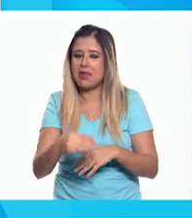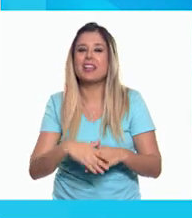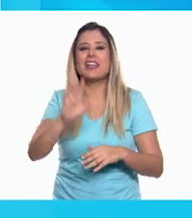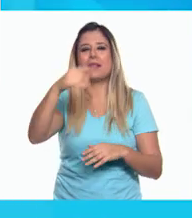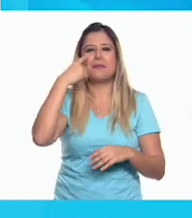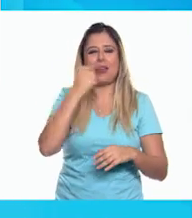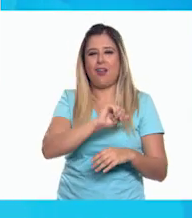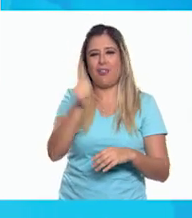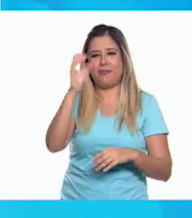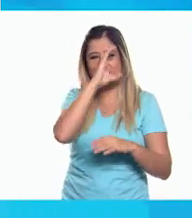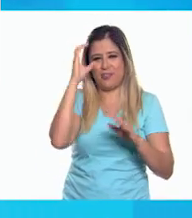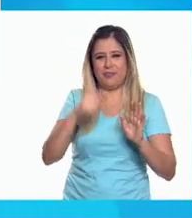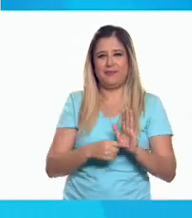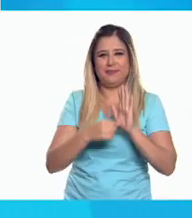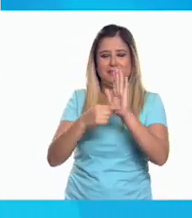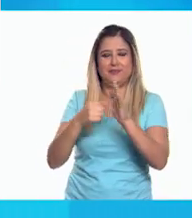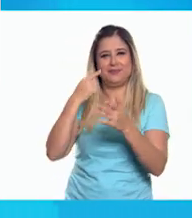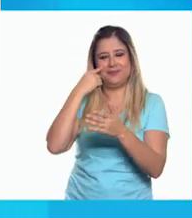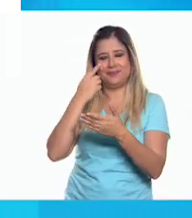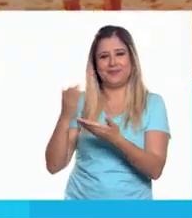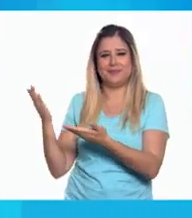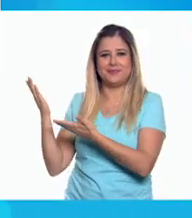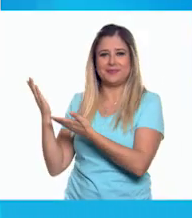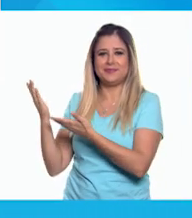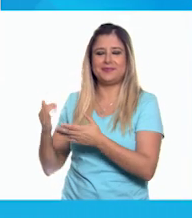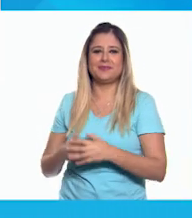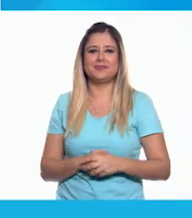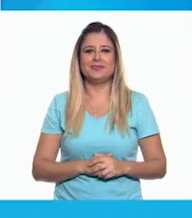mostrar otra más, aquí esta otra.